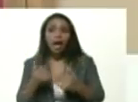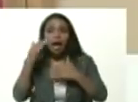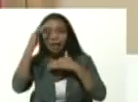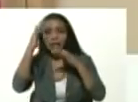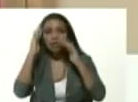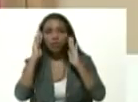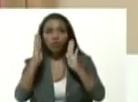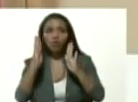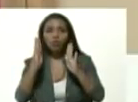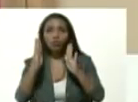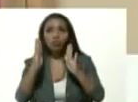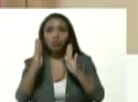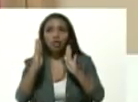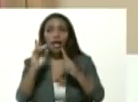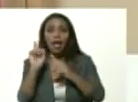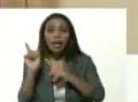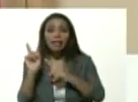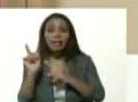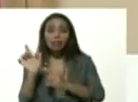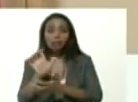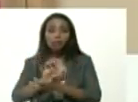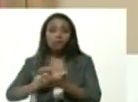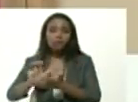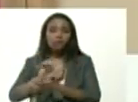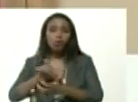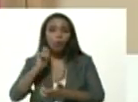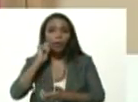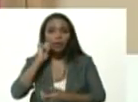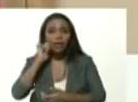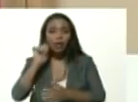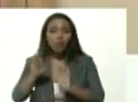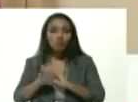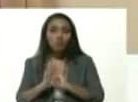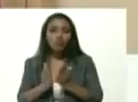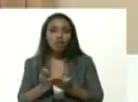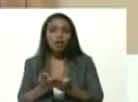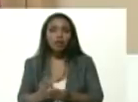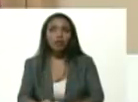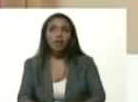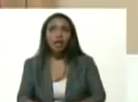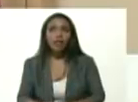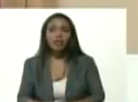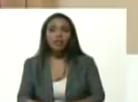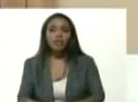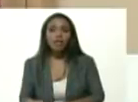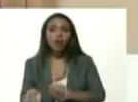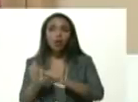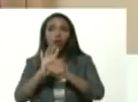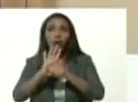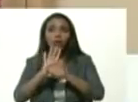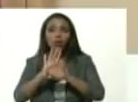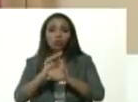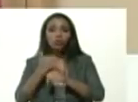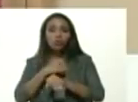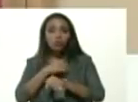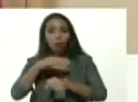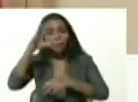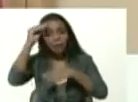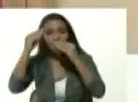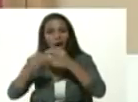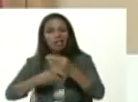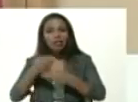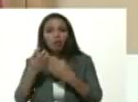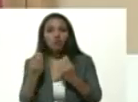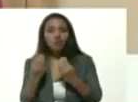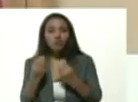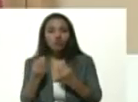atender esta crisis humanitaria mundial del coronavirus. Hemos aprendido a hacer mucho